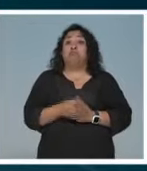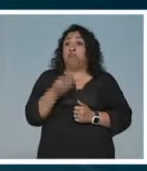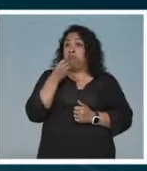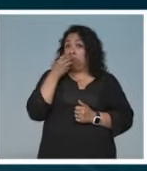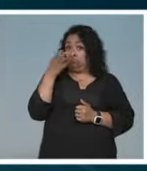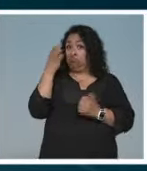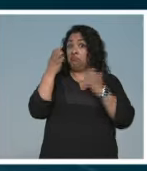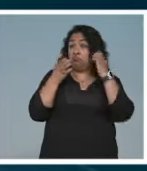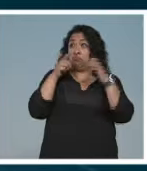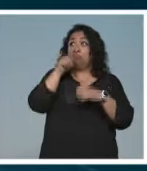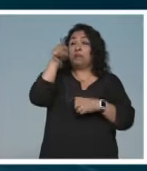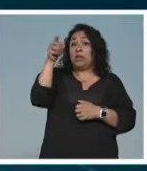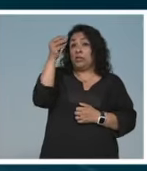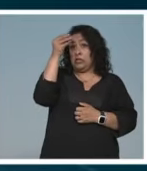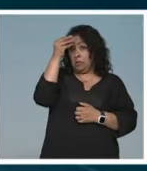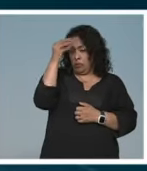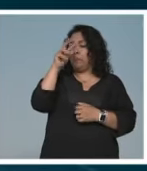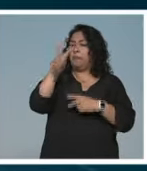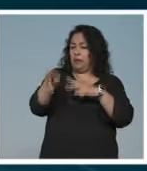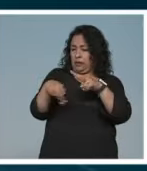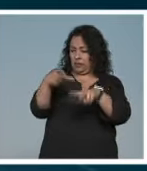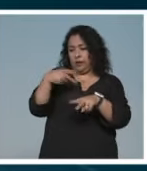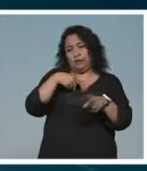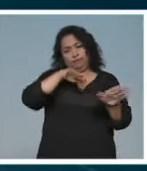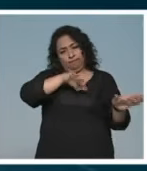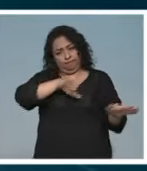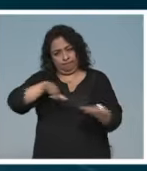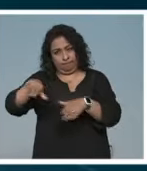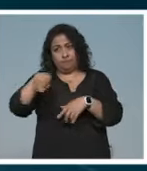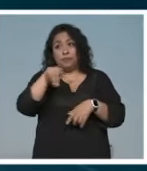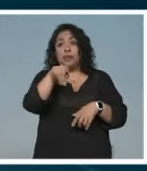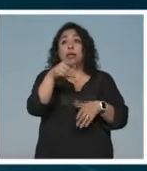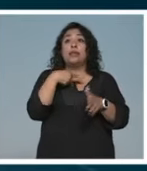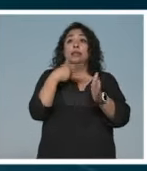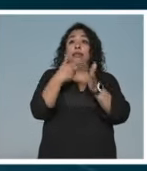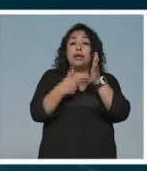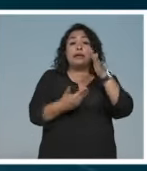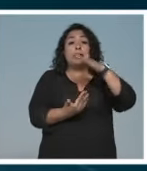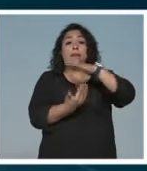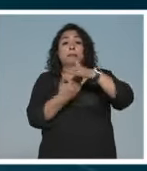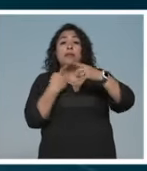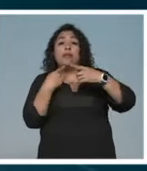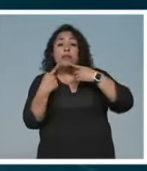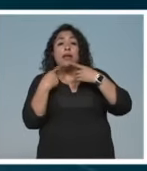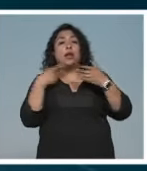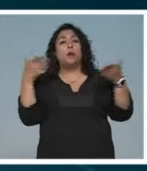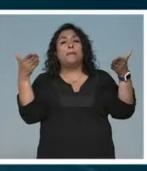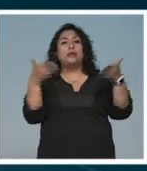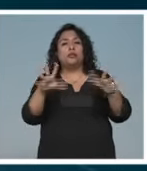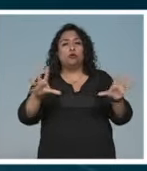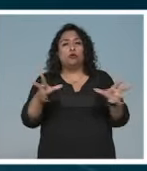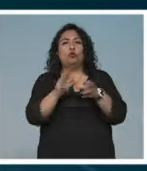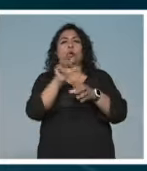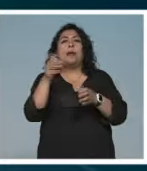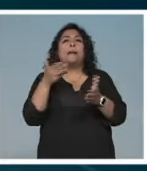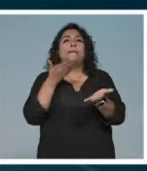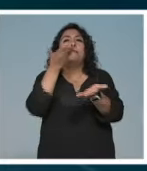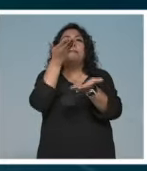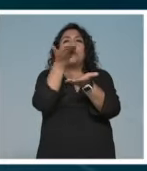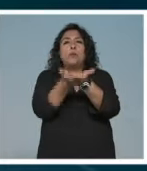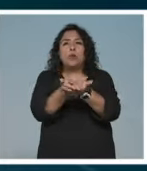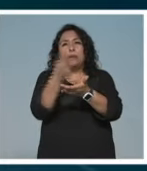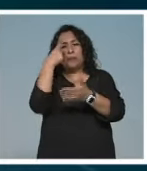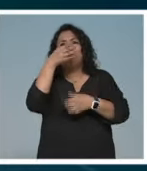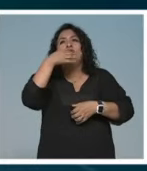Extraordinaria exposición allá en Chapultepec, no se la pierdan. En otros temas, talleres, mesas de diálogo y presentaciones forman parte de la propuesta